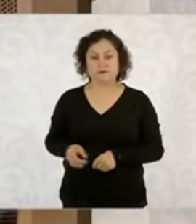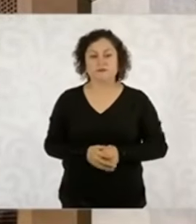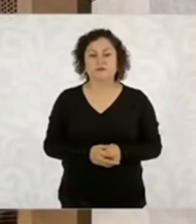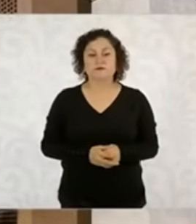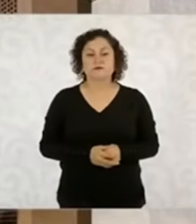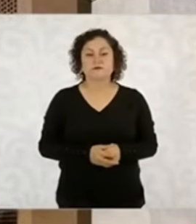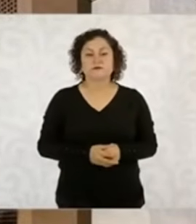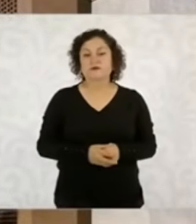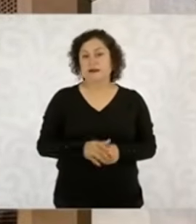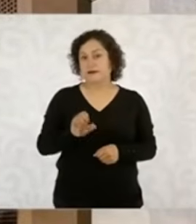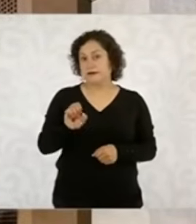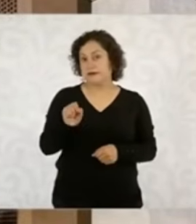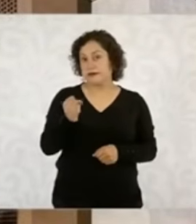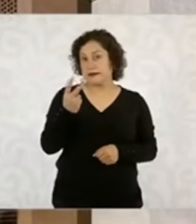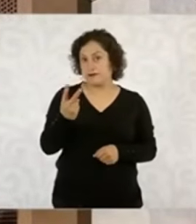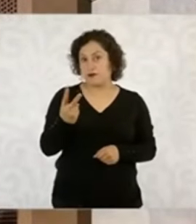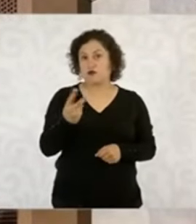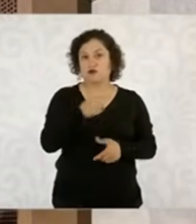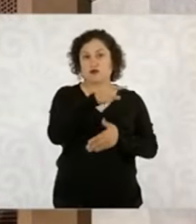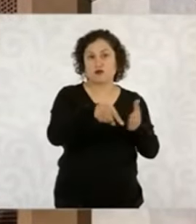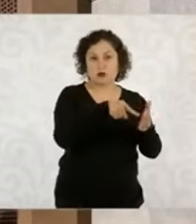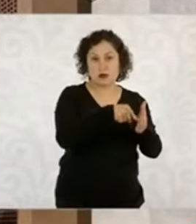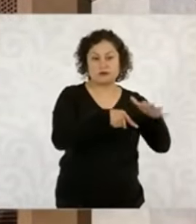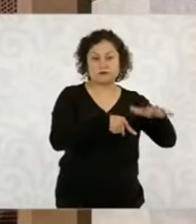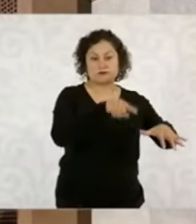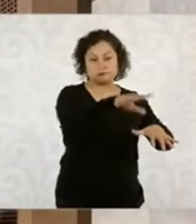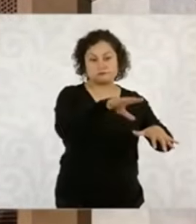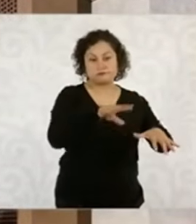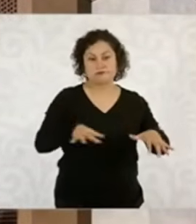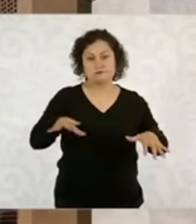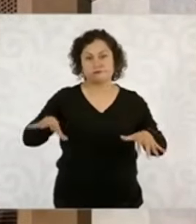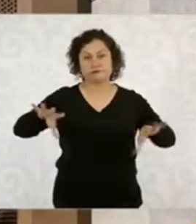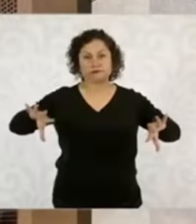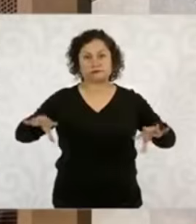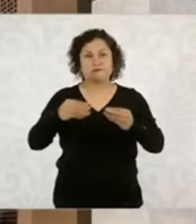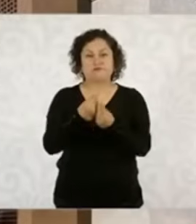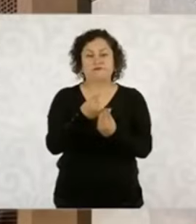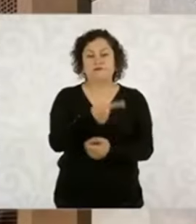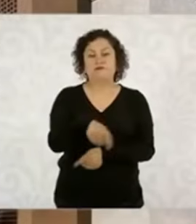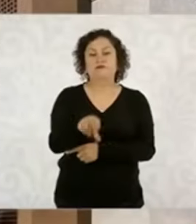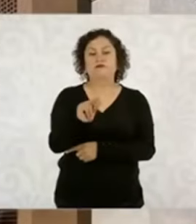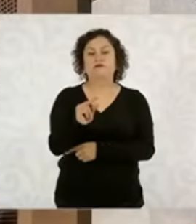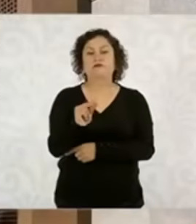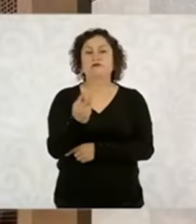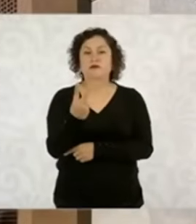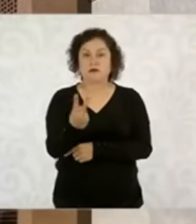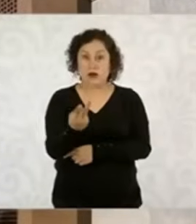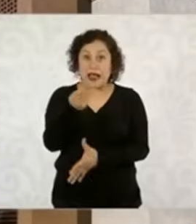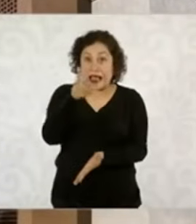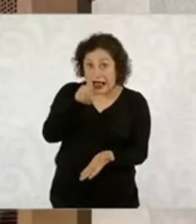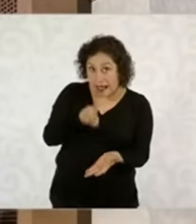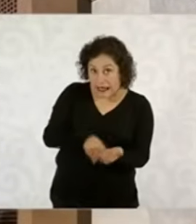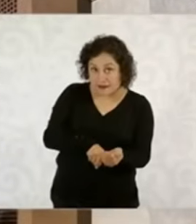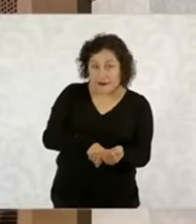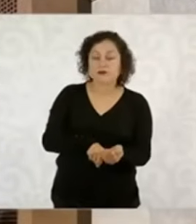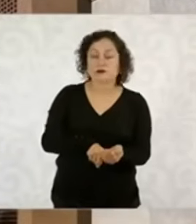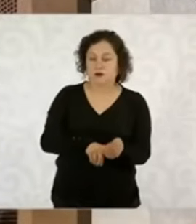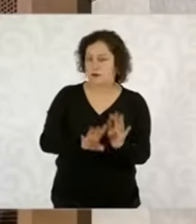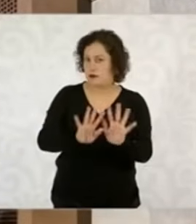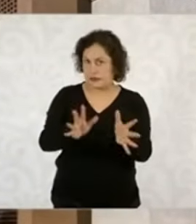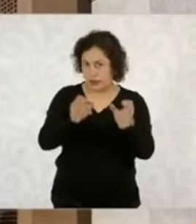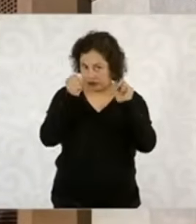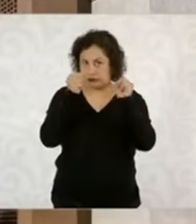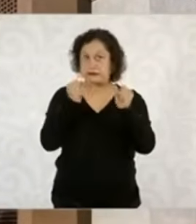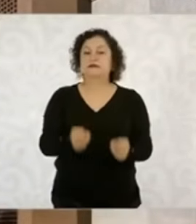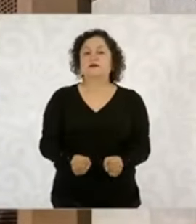62 predios, que son 182 hectáreas, y nos dan una proyección ya en